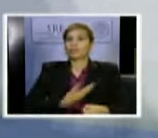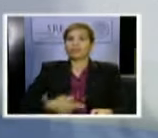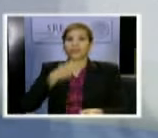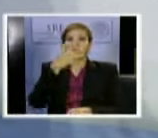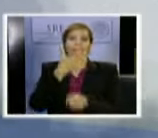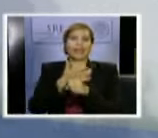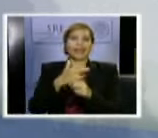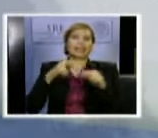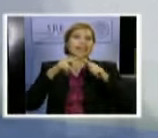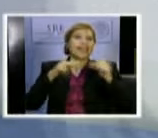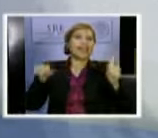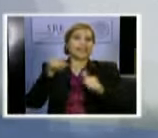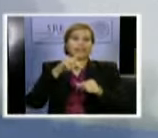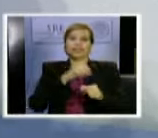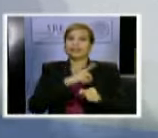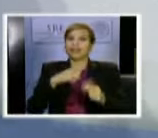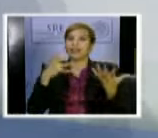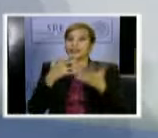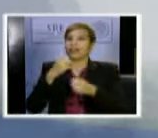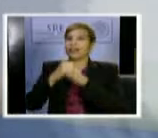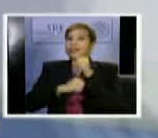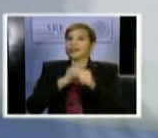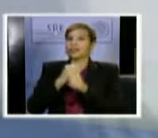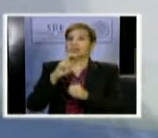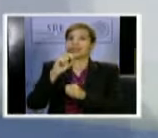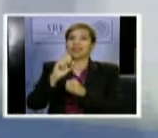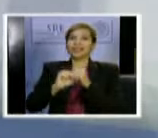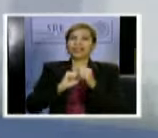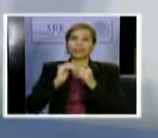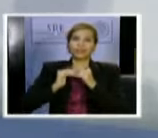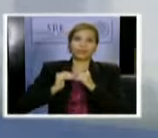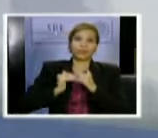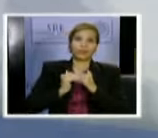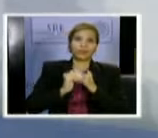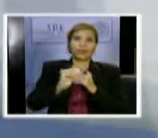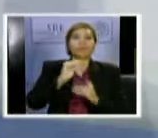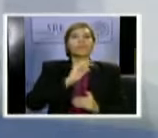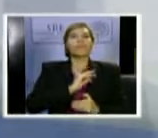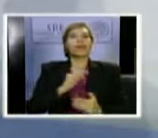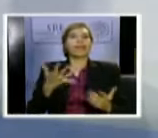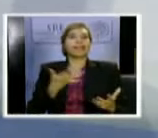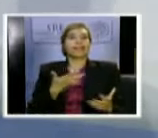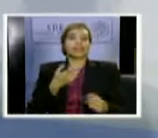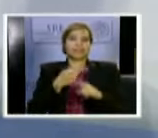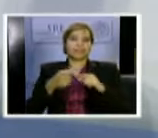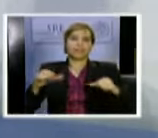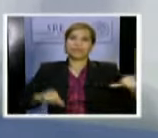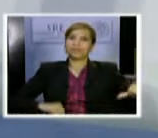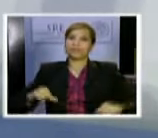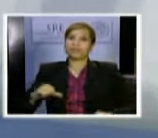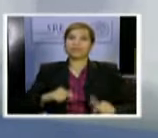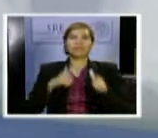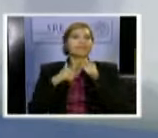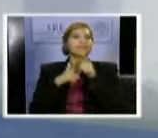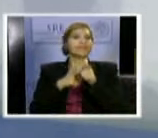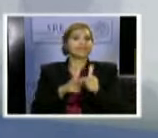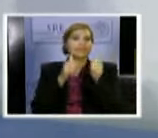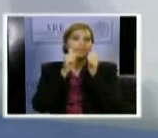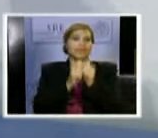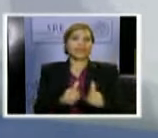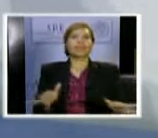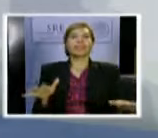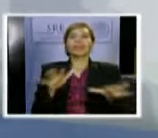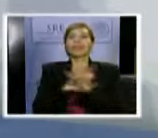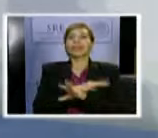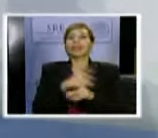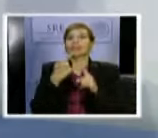Unidos, sin excepción, han hecho en los últimos 30 años, puedan llevar estas acciones a su permanencia en el futuro y a cambiar